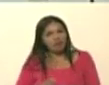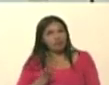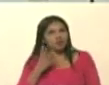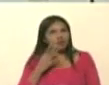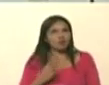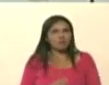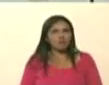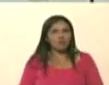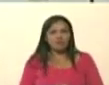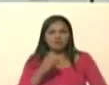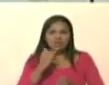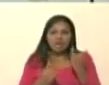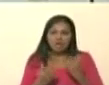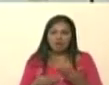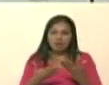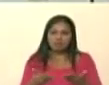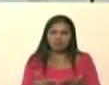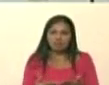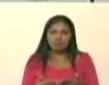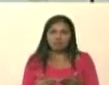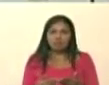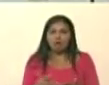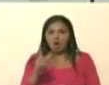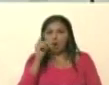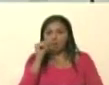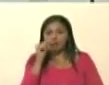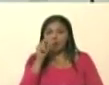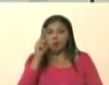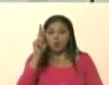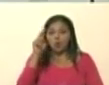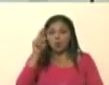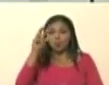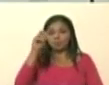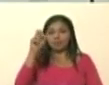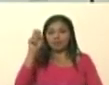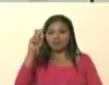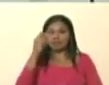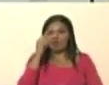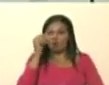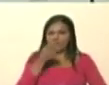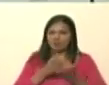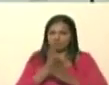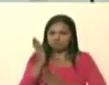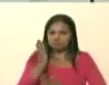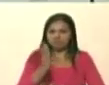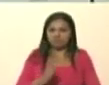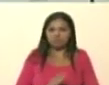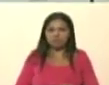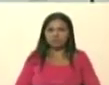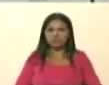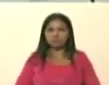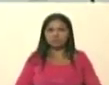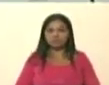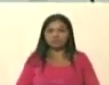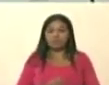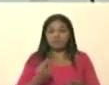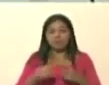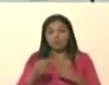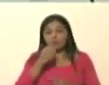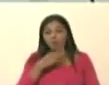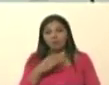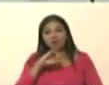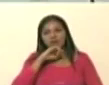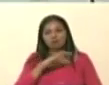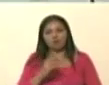tratamiento final que le dan al gran rafael urdaneta el general de la lealtad quizás pero bueno la